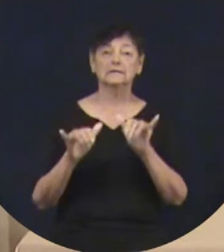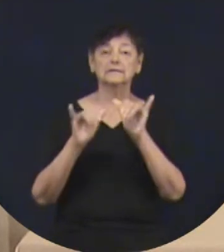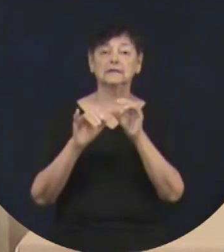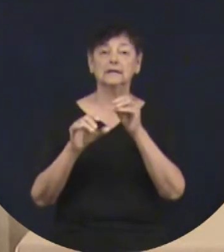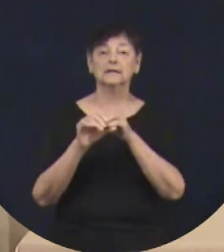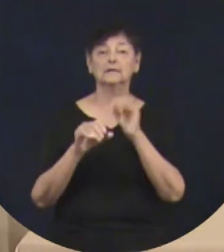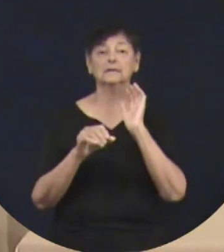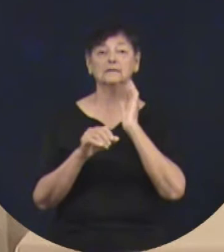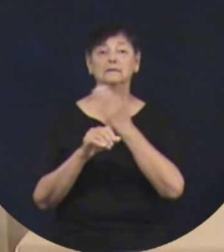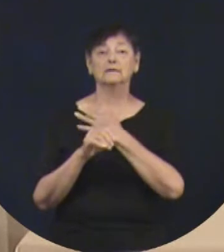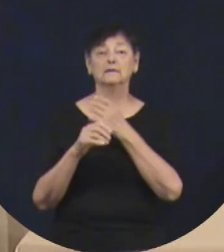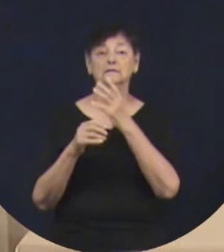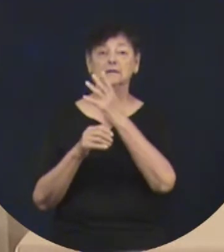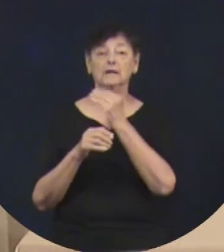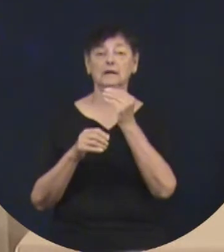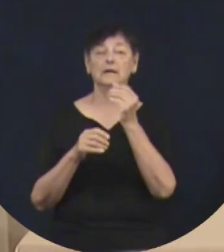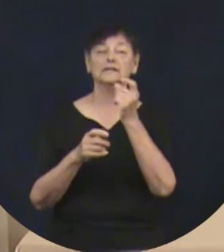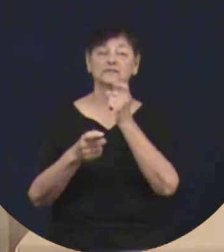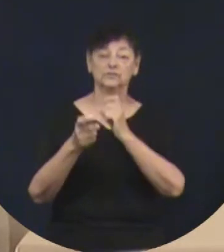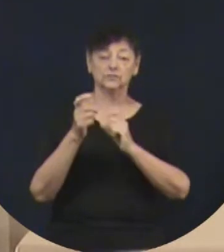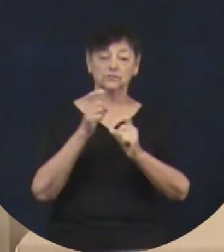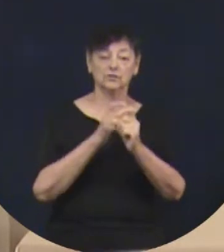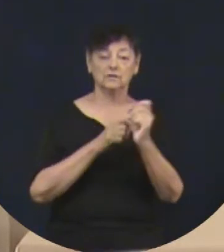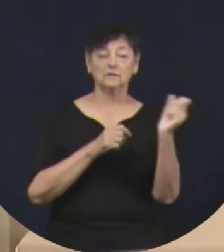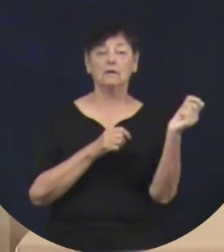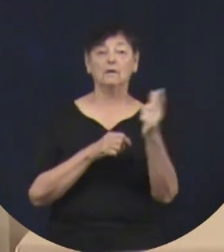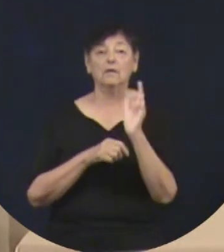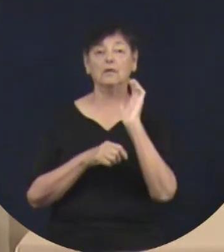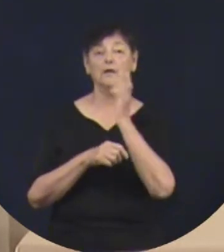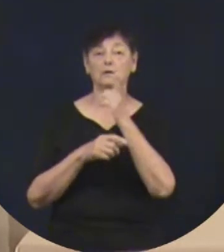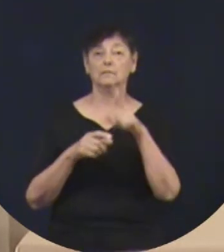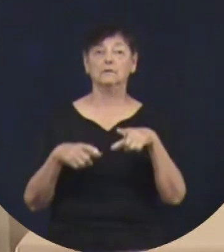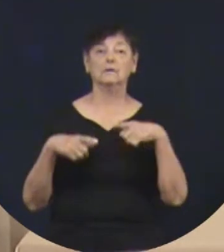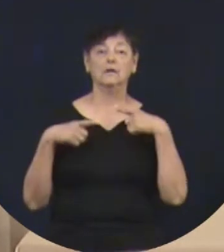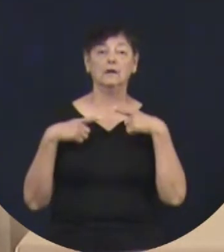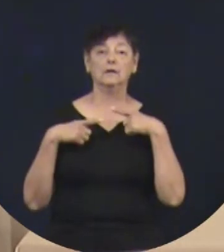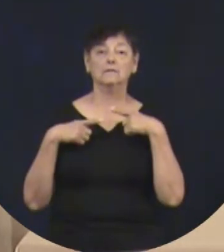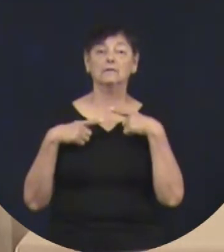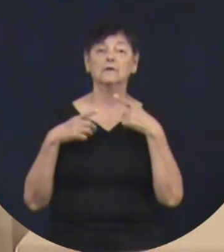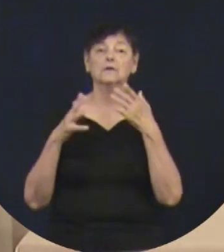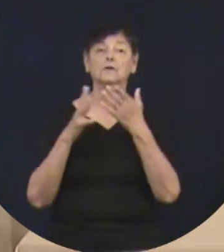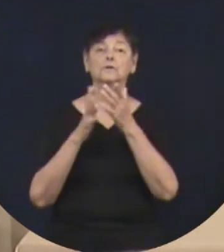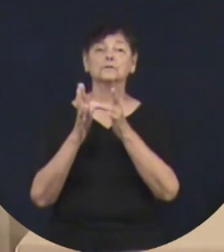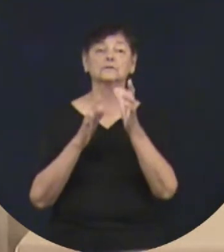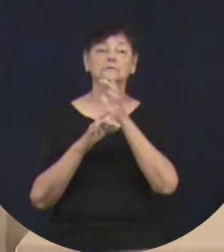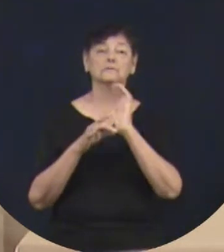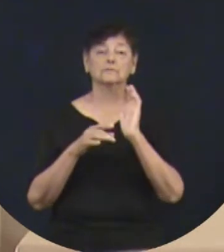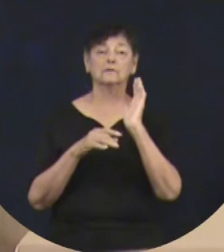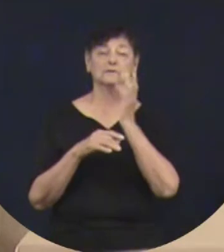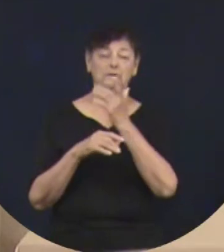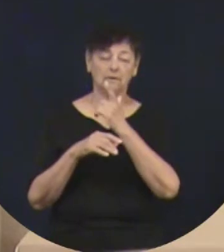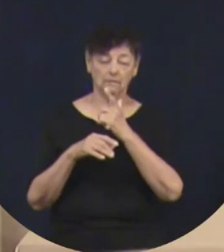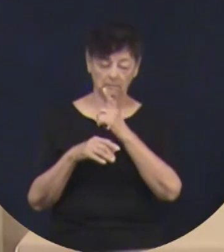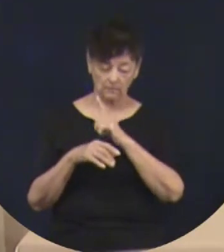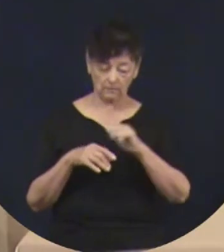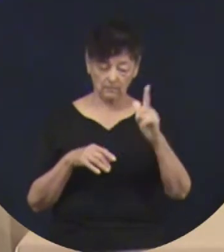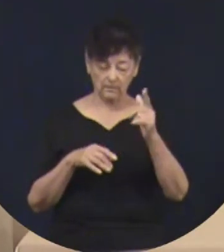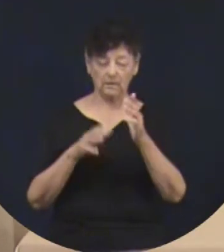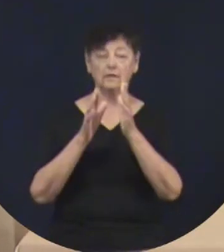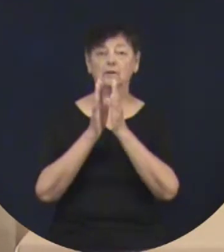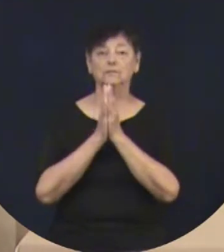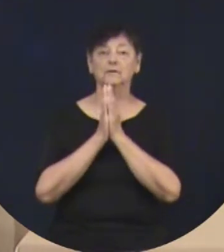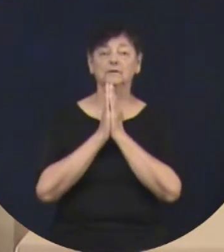en nosotros y transforme toda nuestra vida. Por Jesucristo nuestro